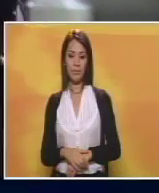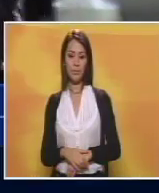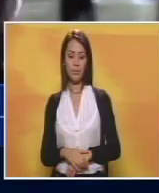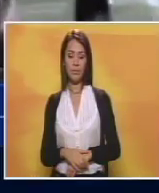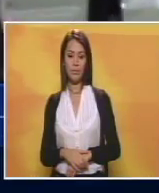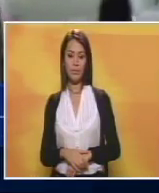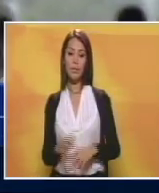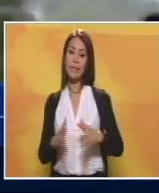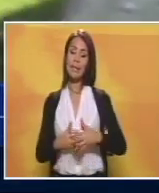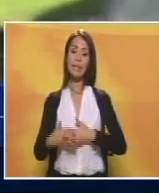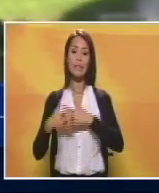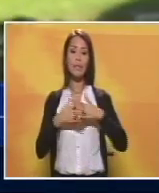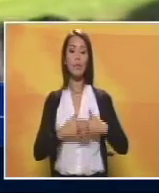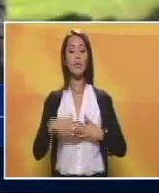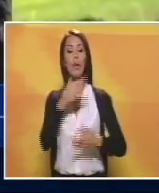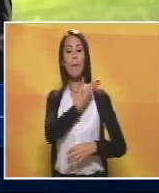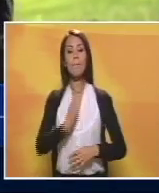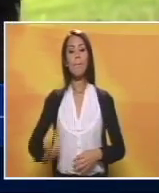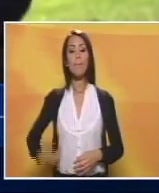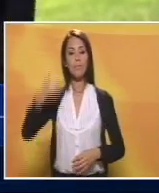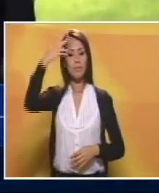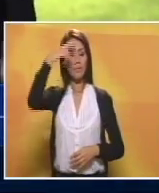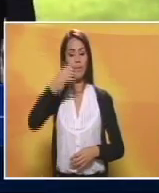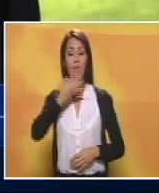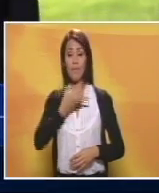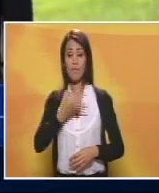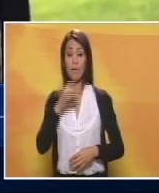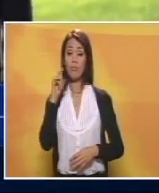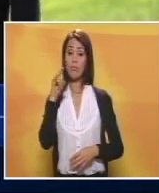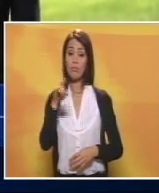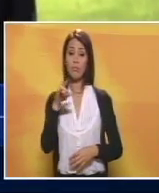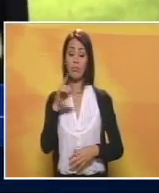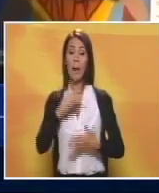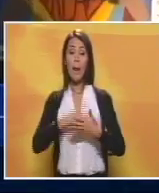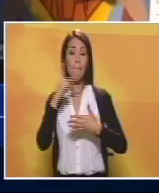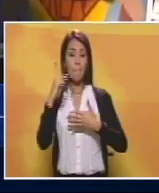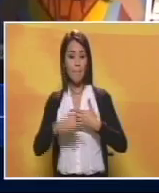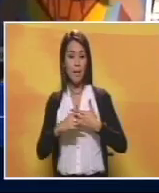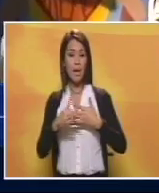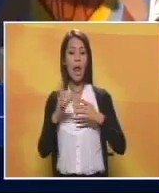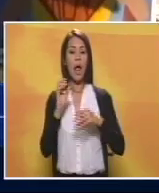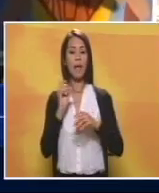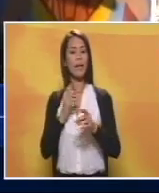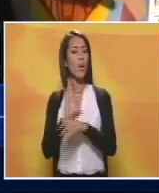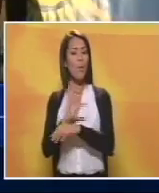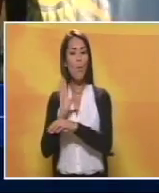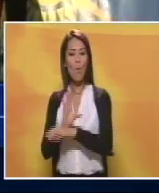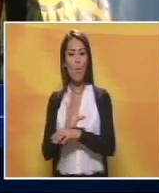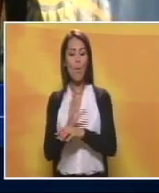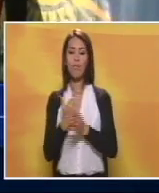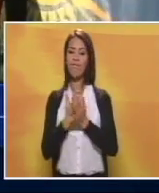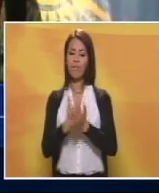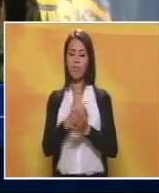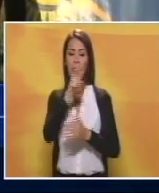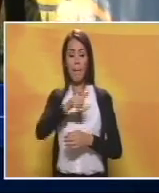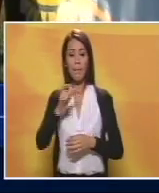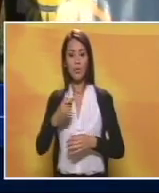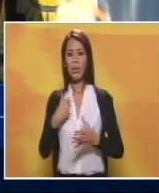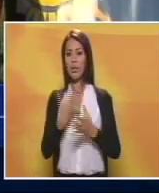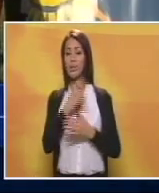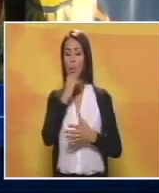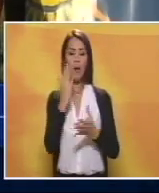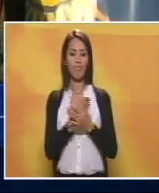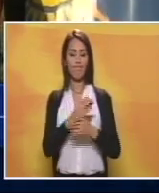En Estados Unidos, el presidente Donald Trump afirmó este lunes que el plan DACA, que protege a miles de jóvenes indocumentados de la